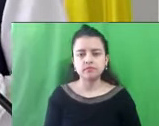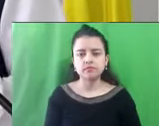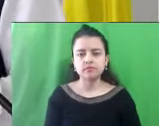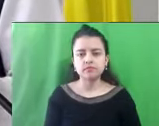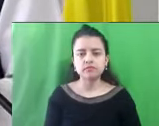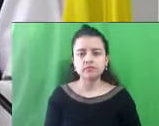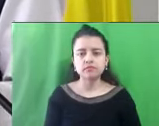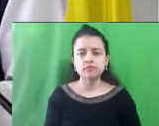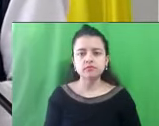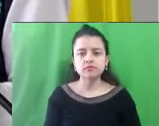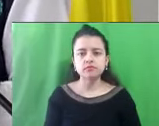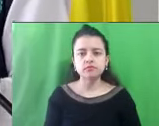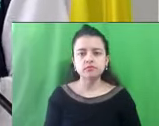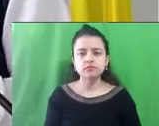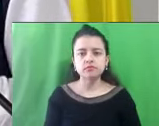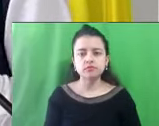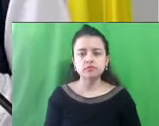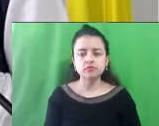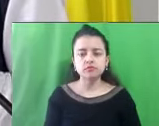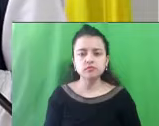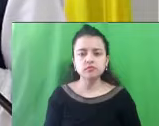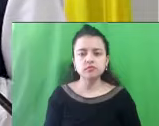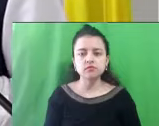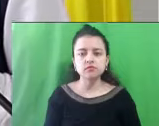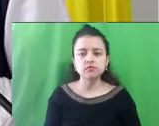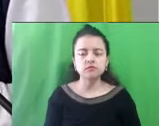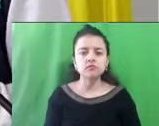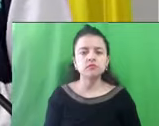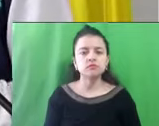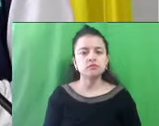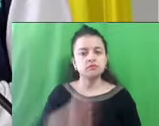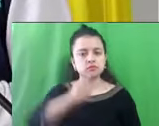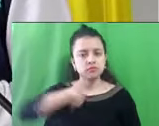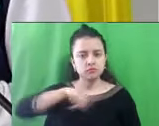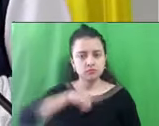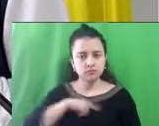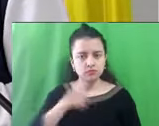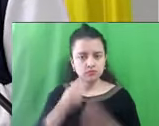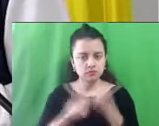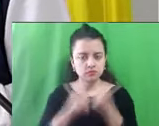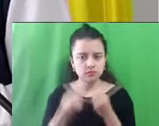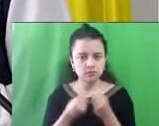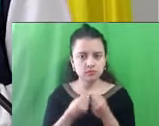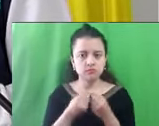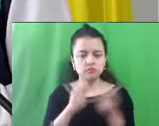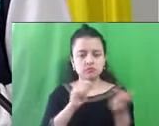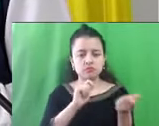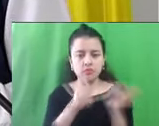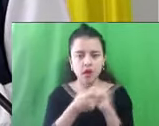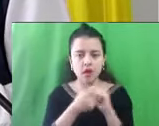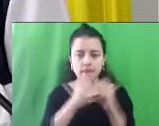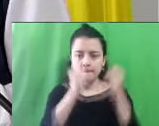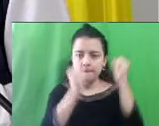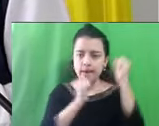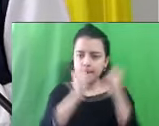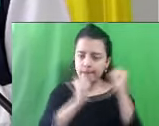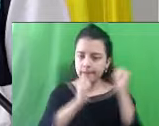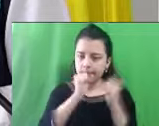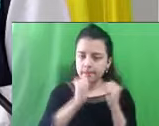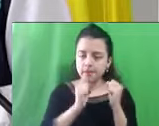en automatización, cambiando plantas, generando una